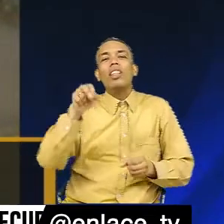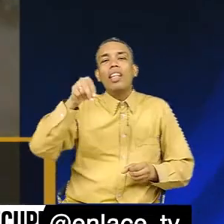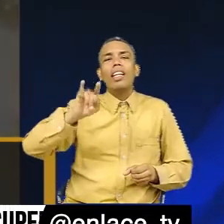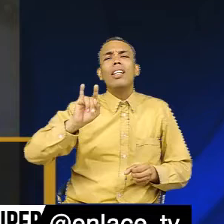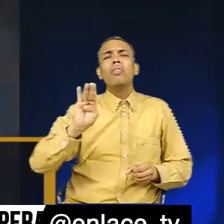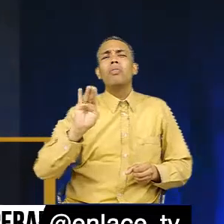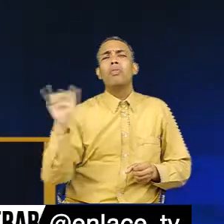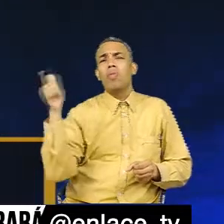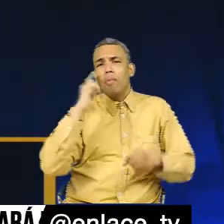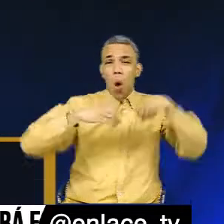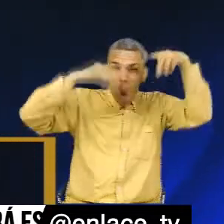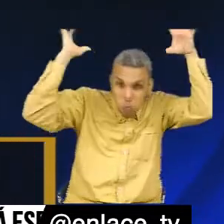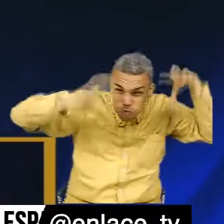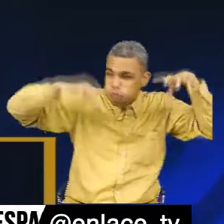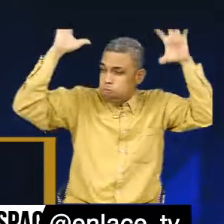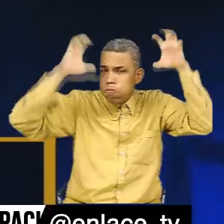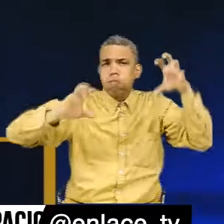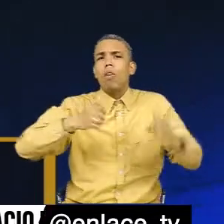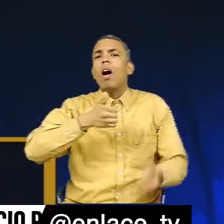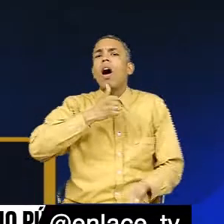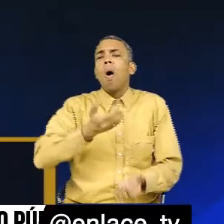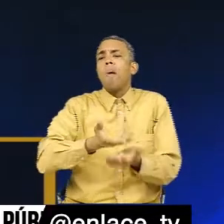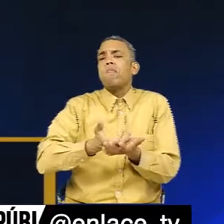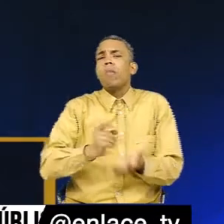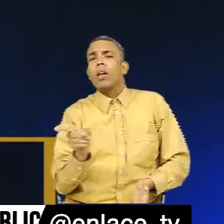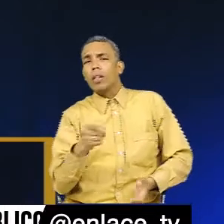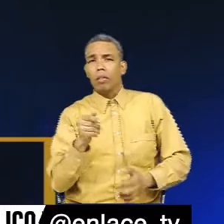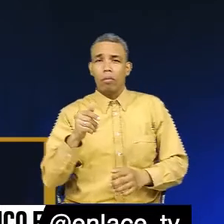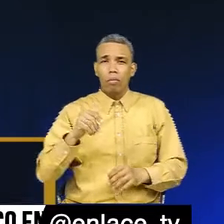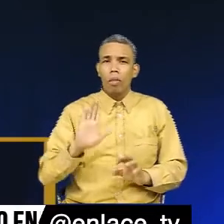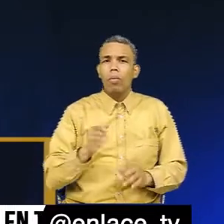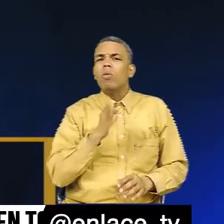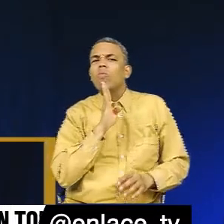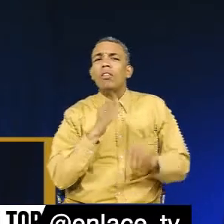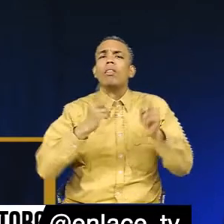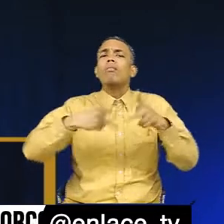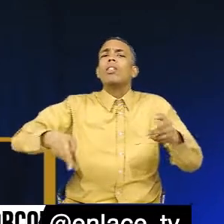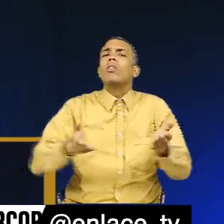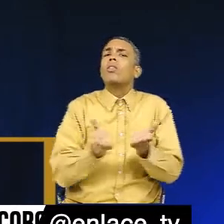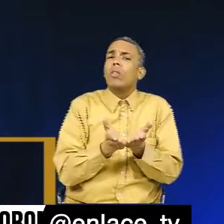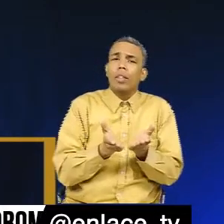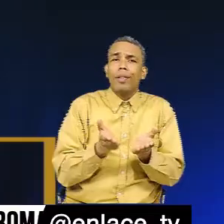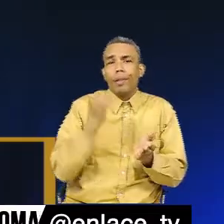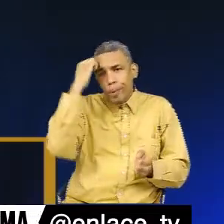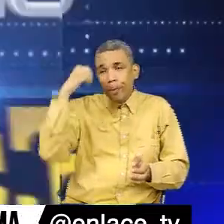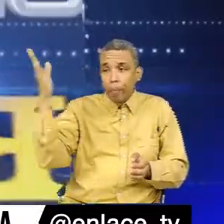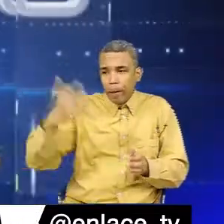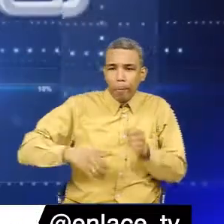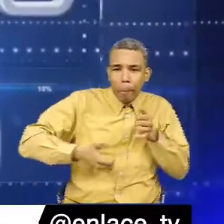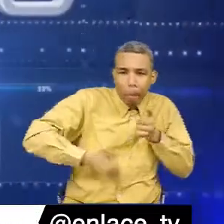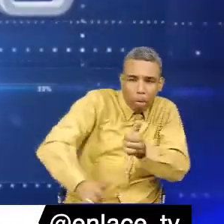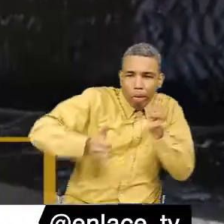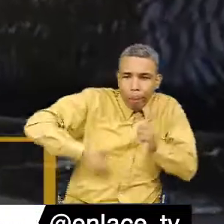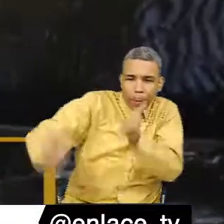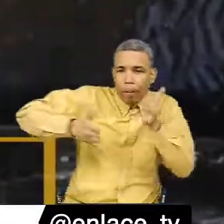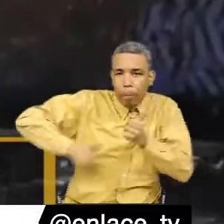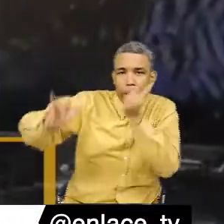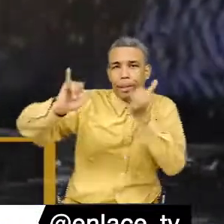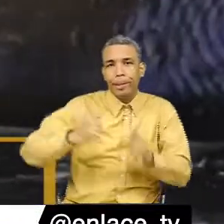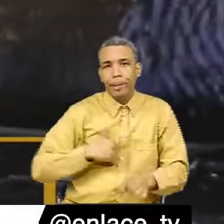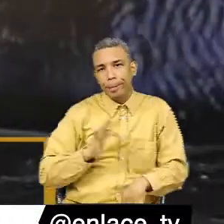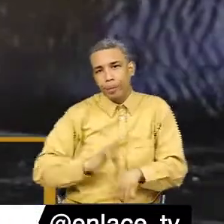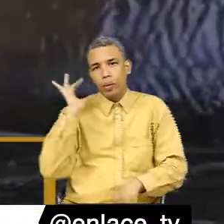años y nadie responde. Estudiantes y docentes se ven obligados a sacar el agua para poder recibir sus clases. Y